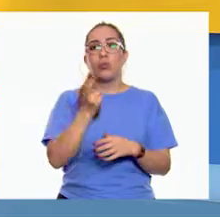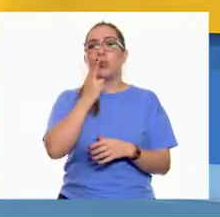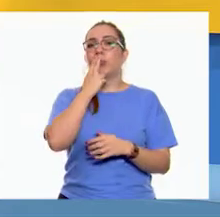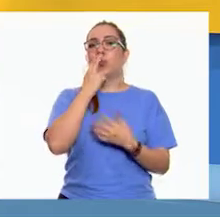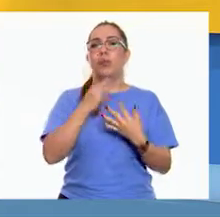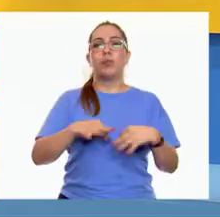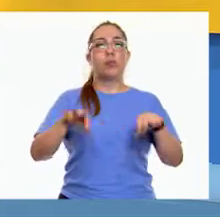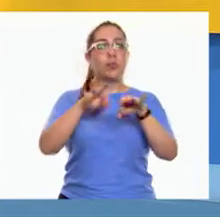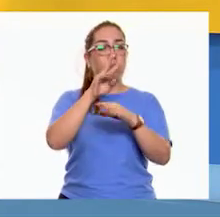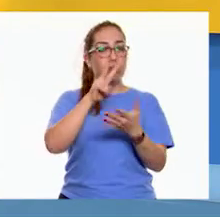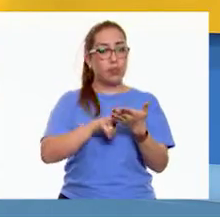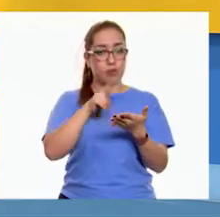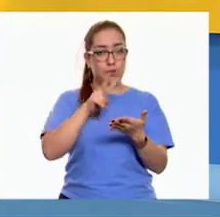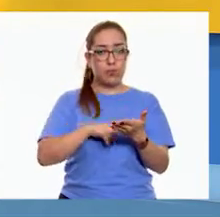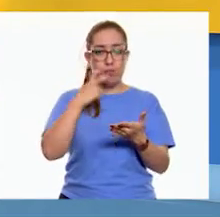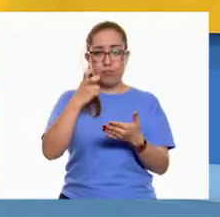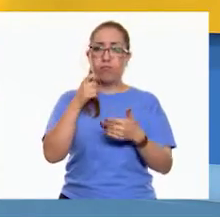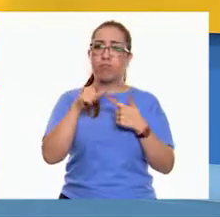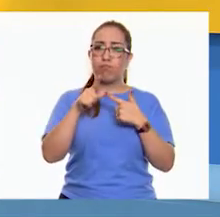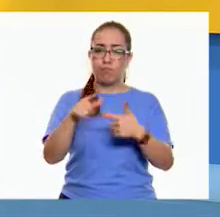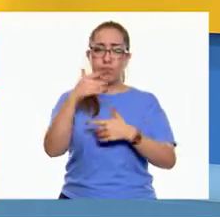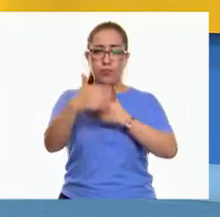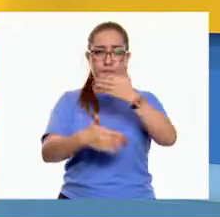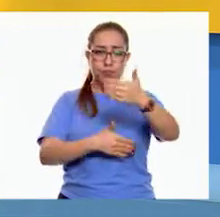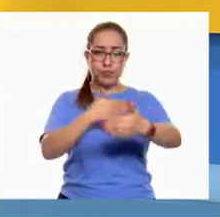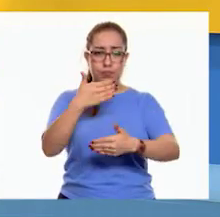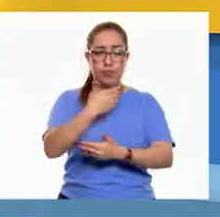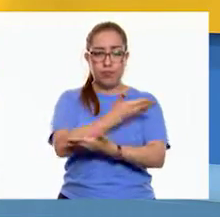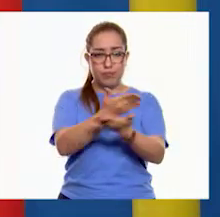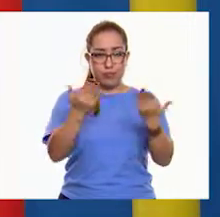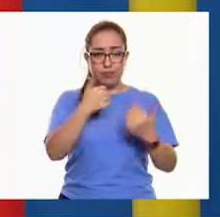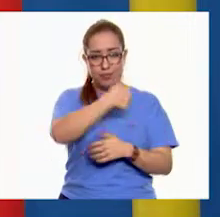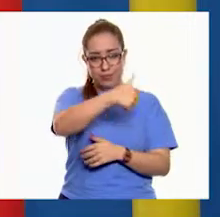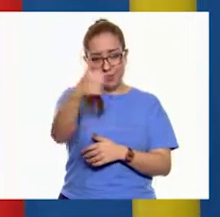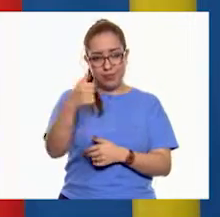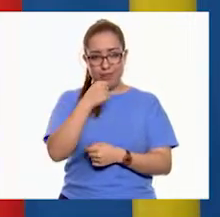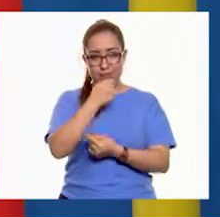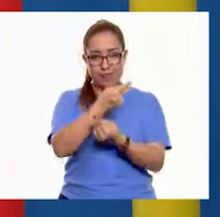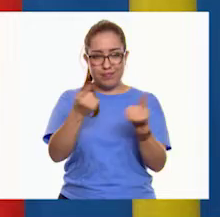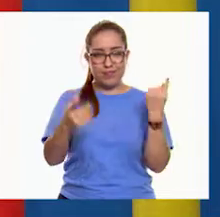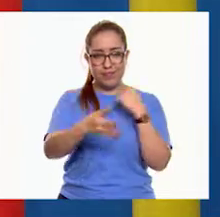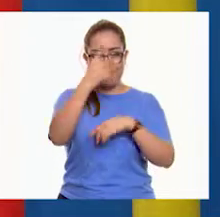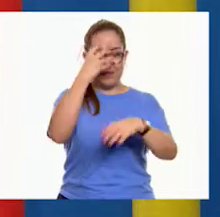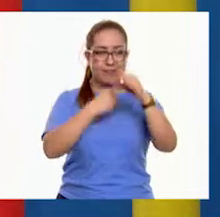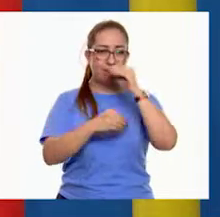poder continuar con el proceso educativo de cada uno de ustedes. Es cierto,